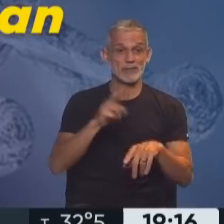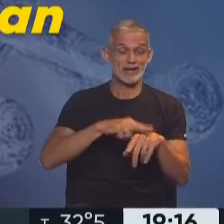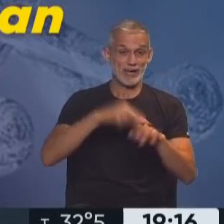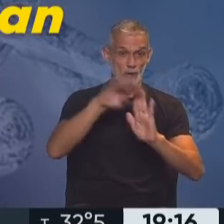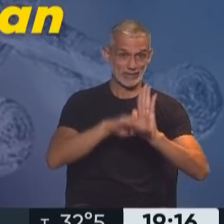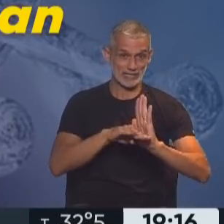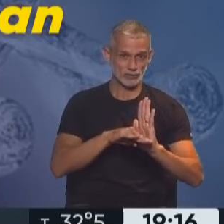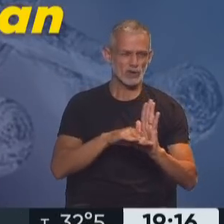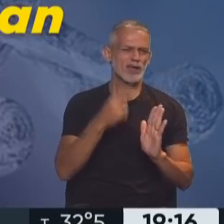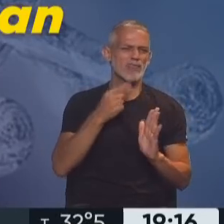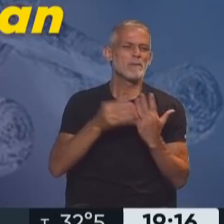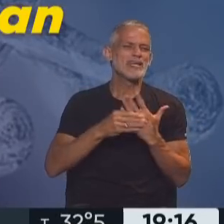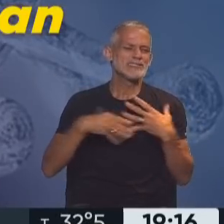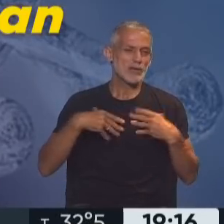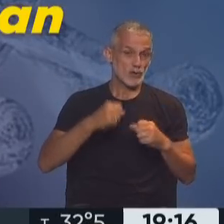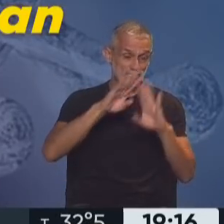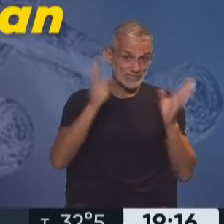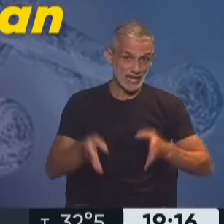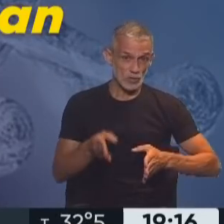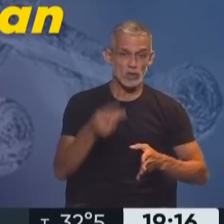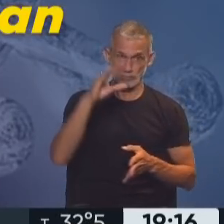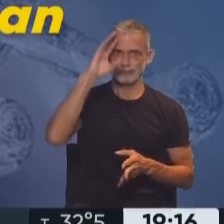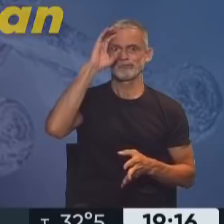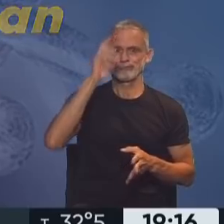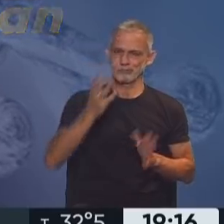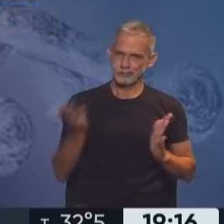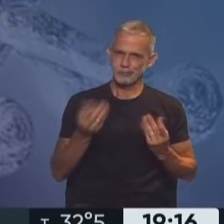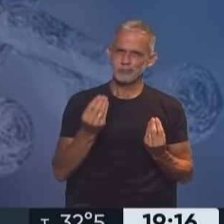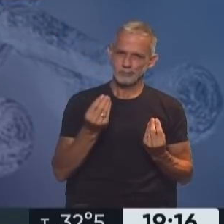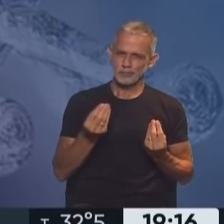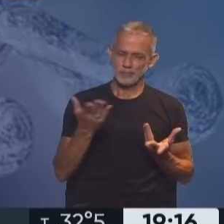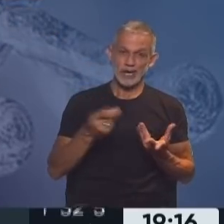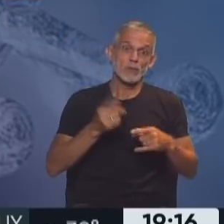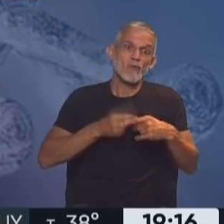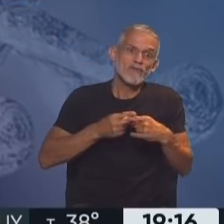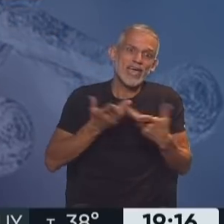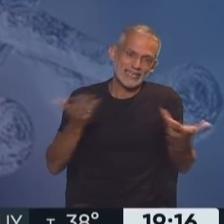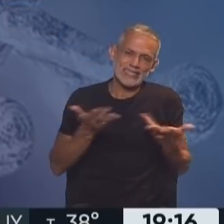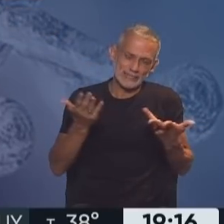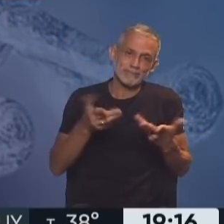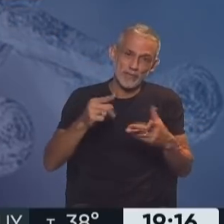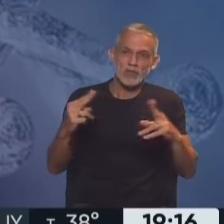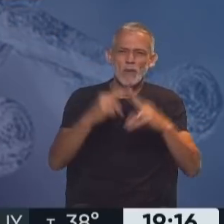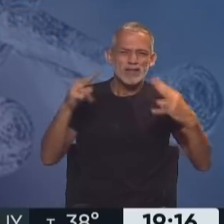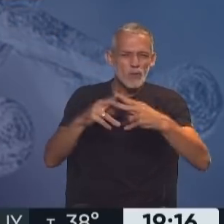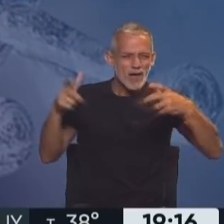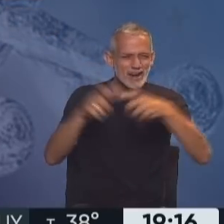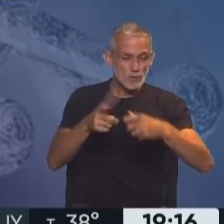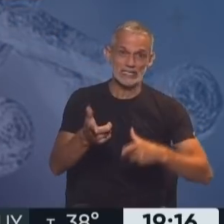recomendaciones que nos indican del Ministerio de Salud, y hay que tenerlas en cuenta en una instancia de fiestas, por supuesto, ¿no?, y de encuentros,